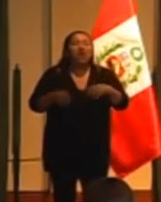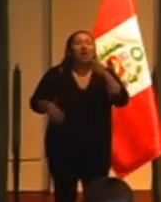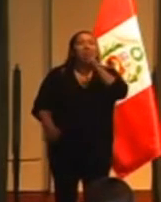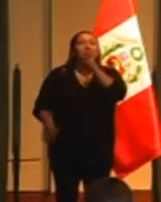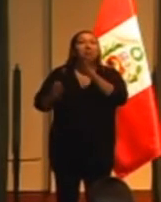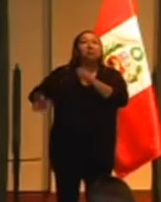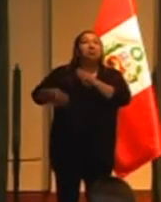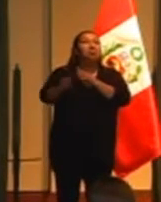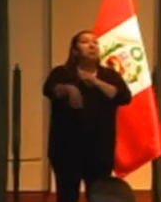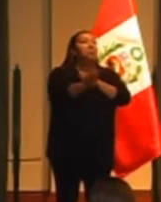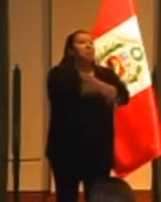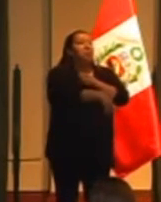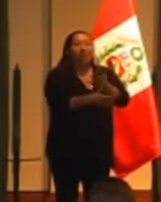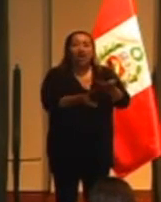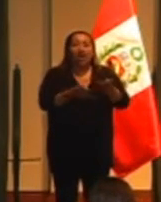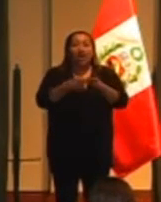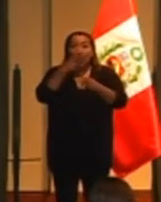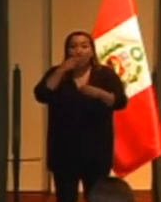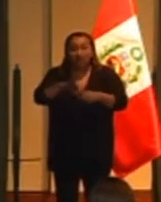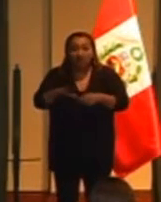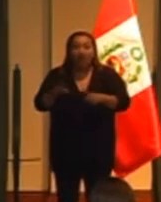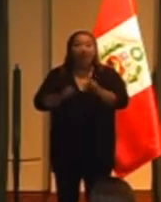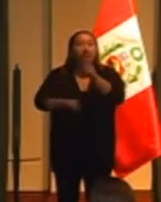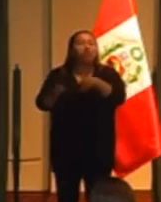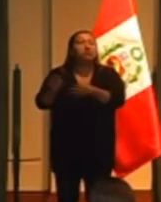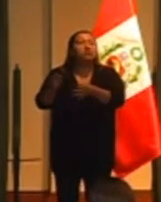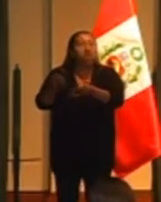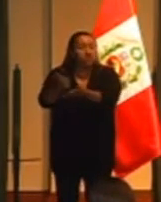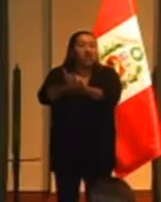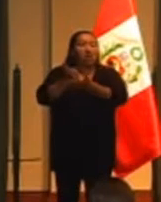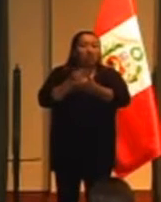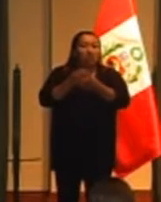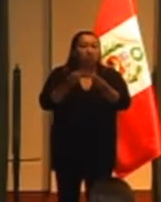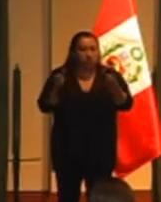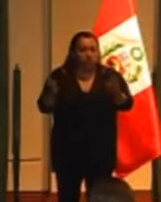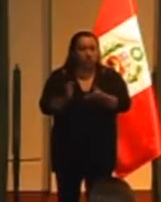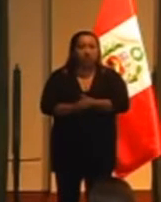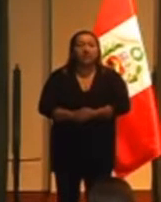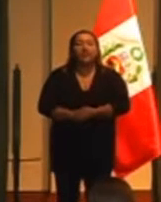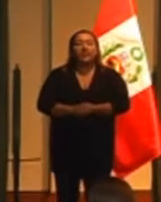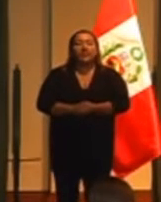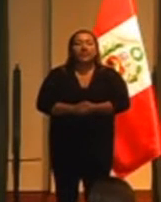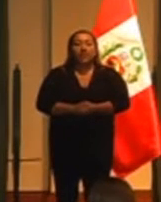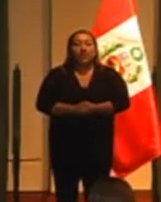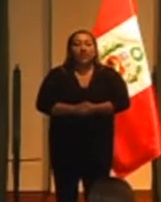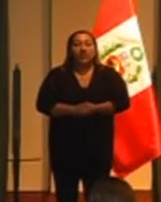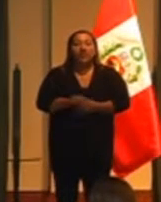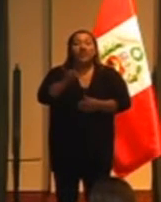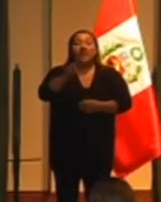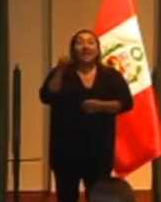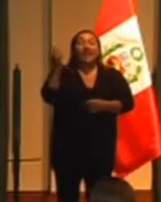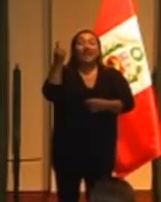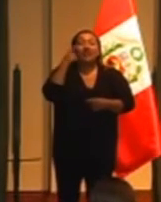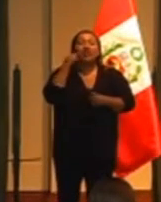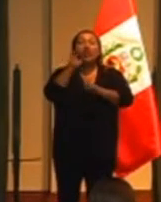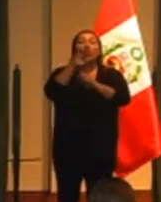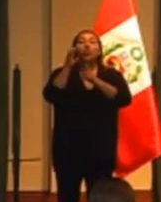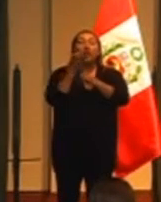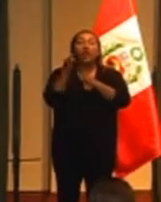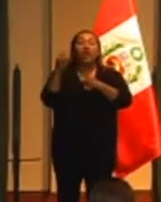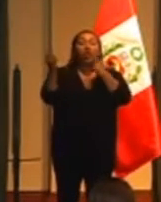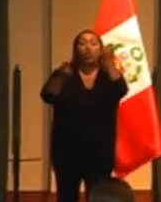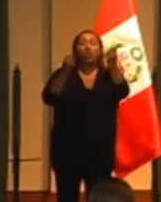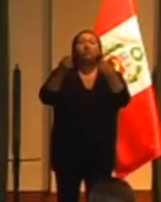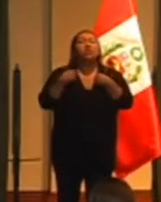sea utilizado. Y esto es algo que nos está sirviendo muchísimo. La Gerencia de Cultura y Turismo tiene